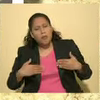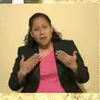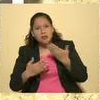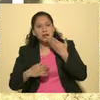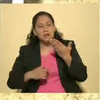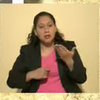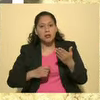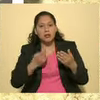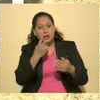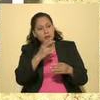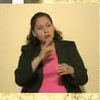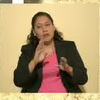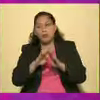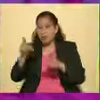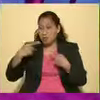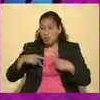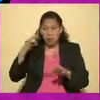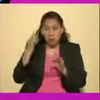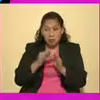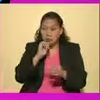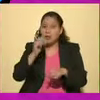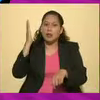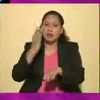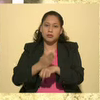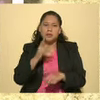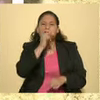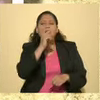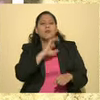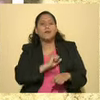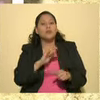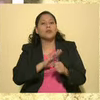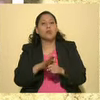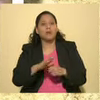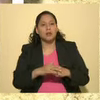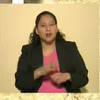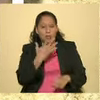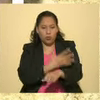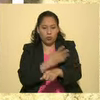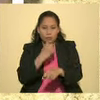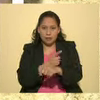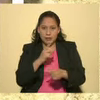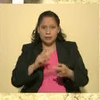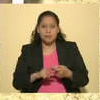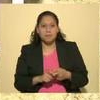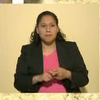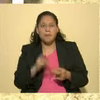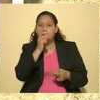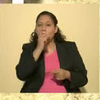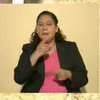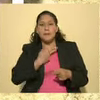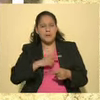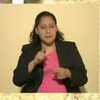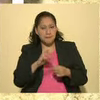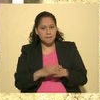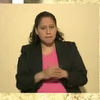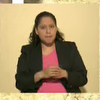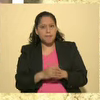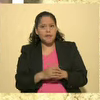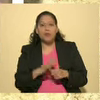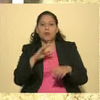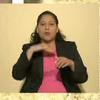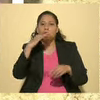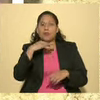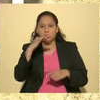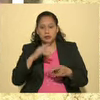le da voto de castigo para el que no cumple, ¿no? ¿Tu palabra favorita, Meyer? Honestidad. ¿Una palabra que no te guste?